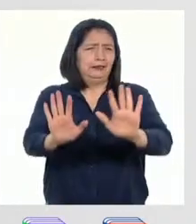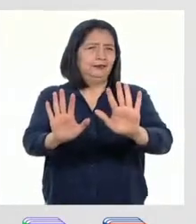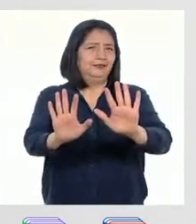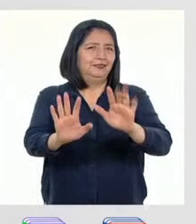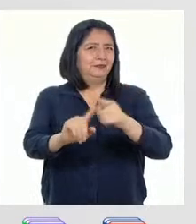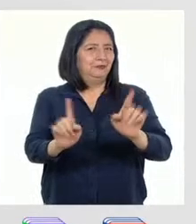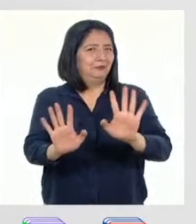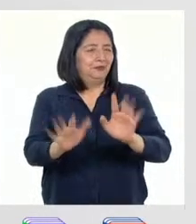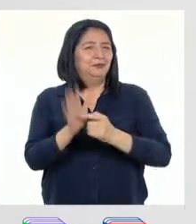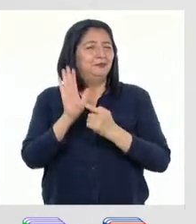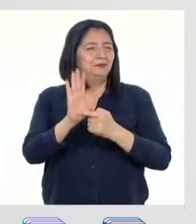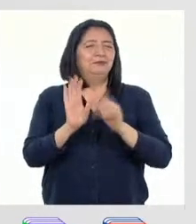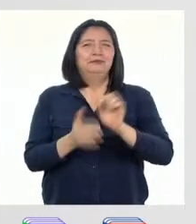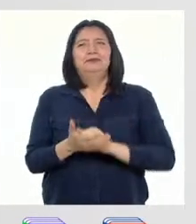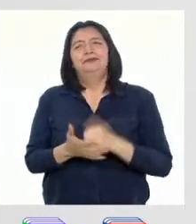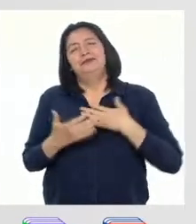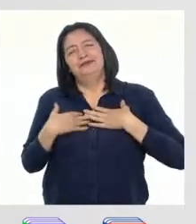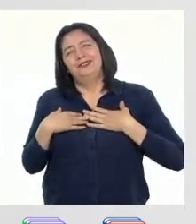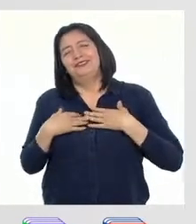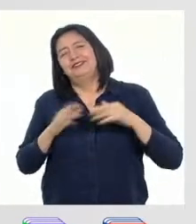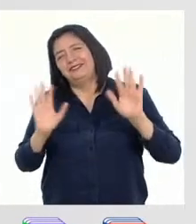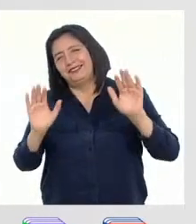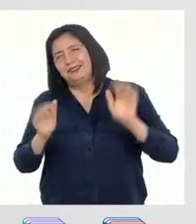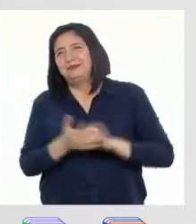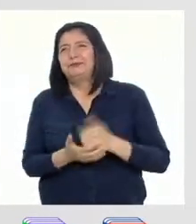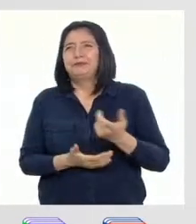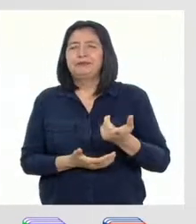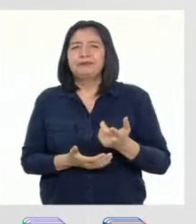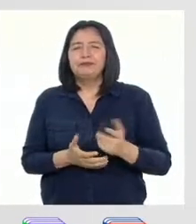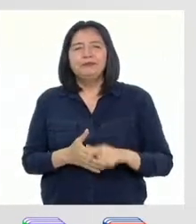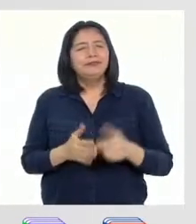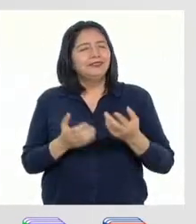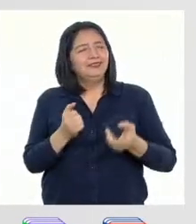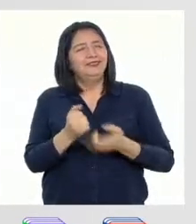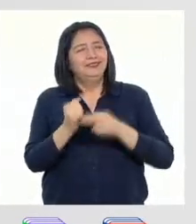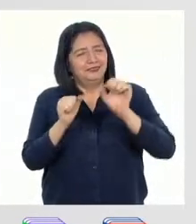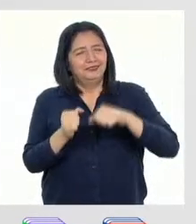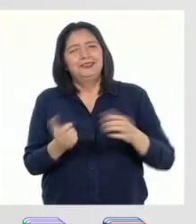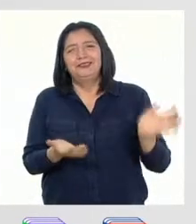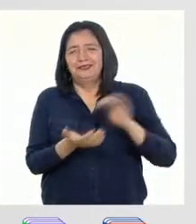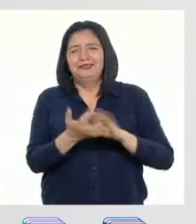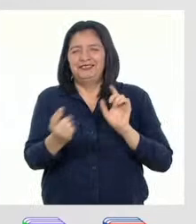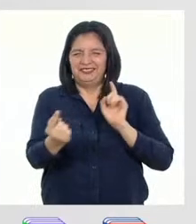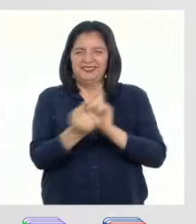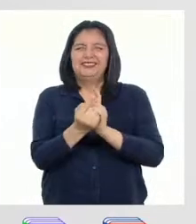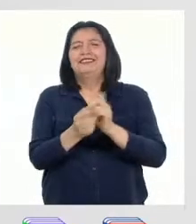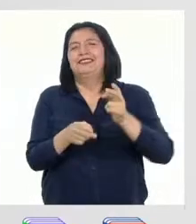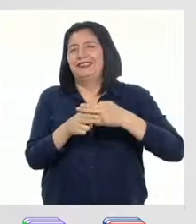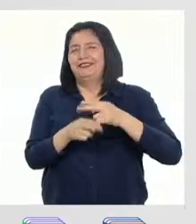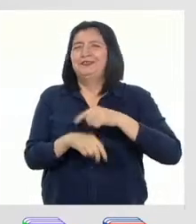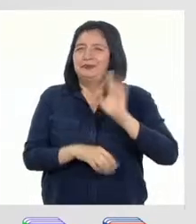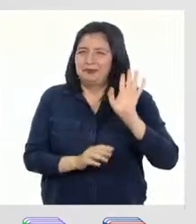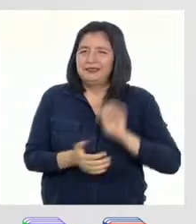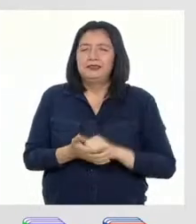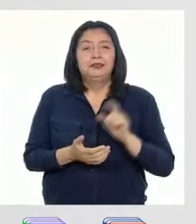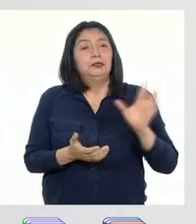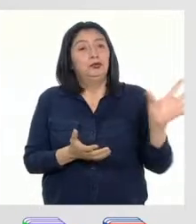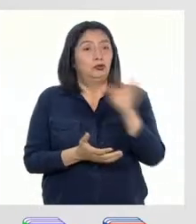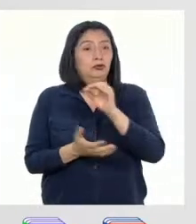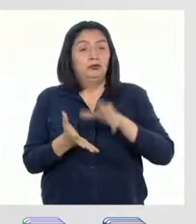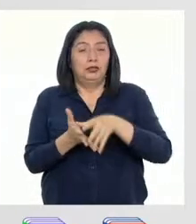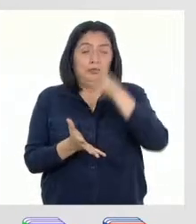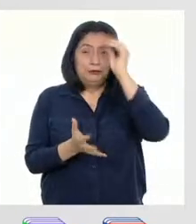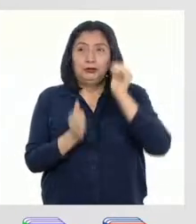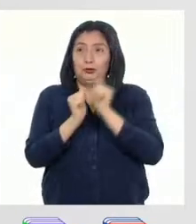Pero antes de mostrárselos, me quiero despedir con la esperanzadora seguridad de que nos volveremos a ver en algún momento y que todo lo que hemos